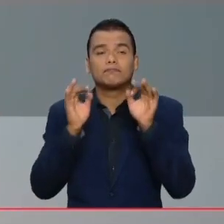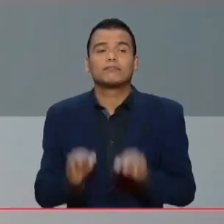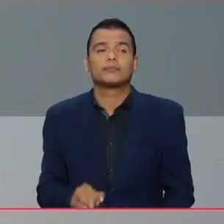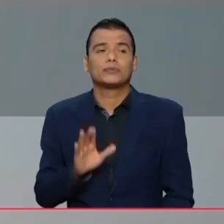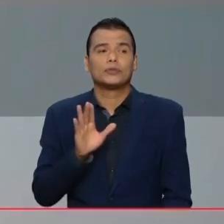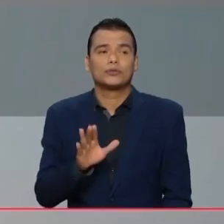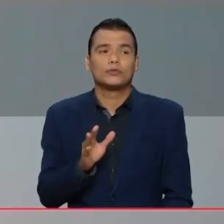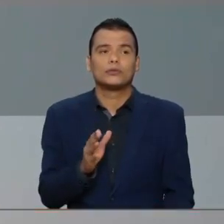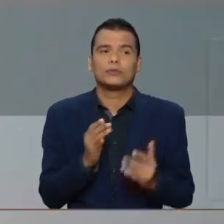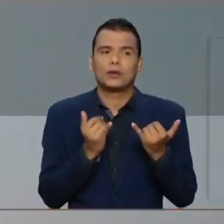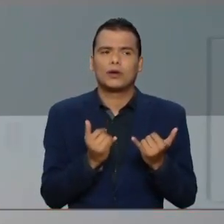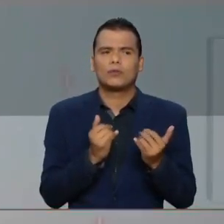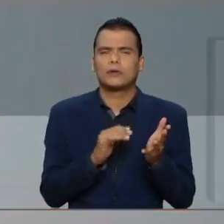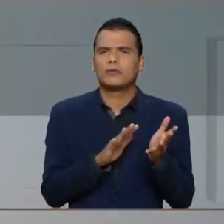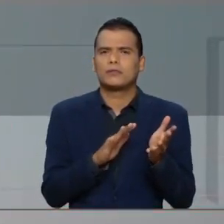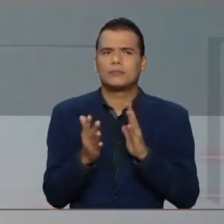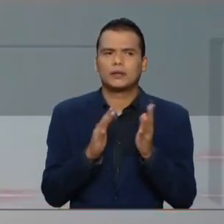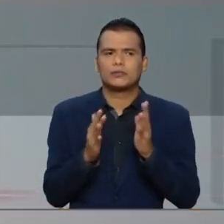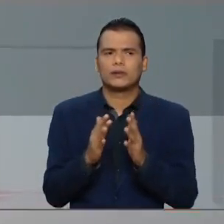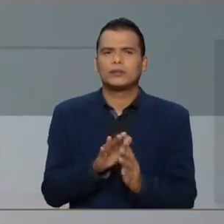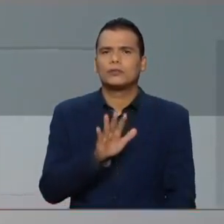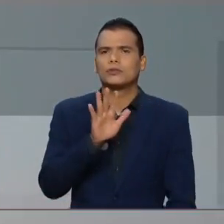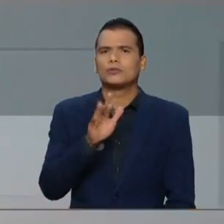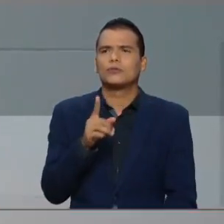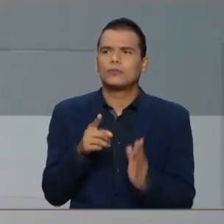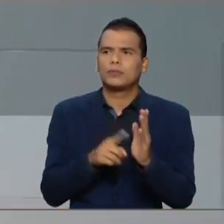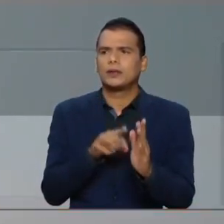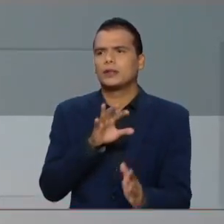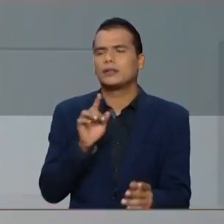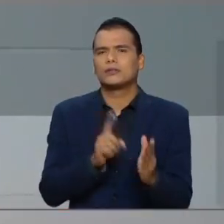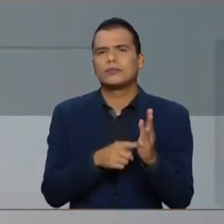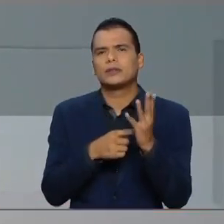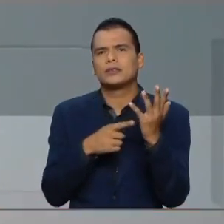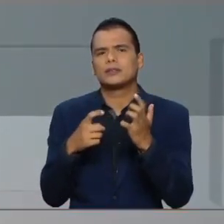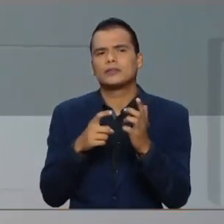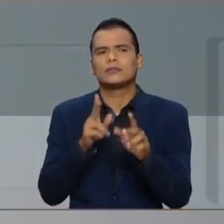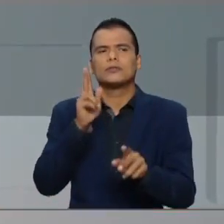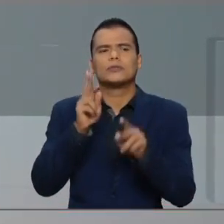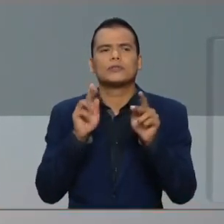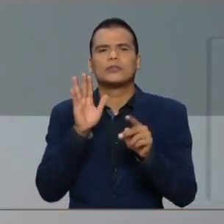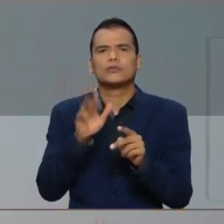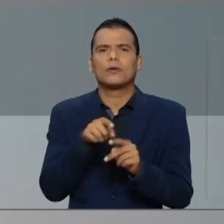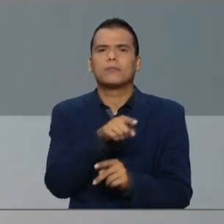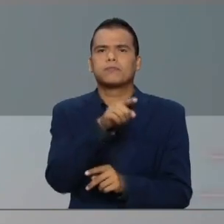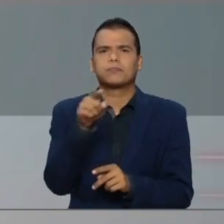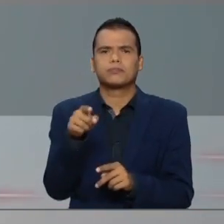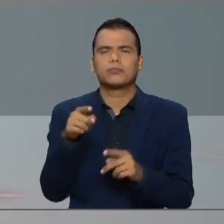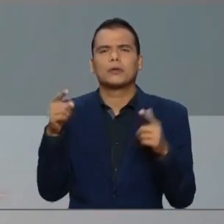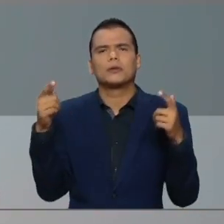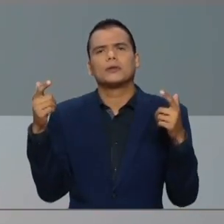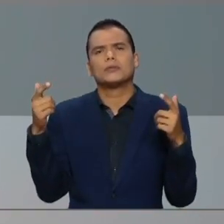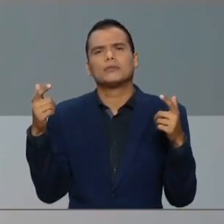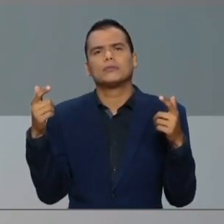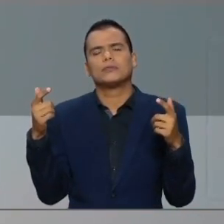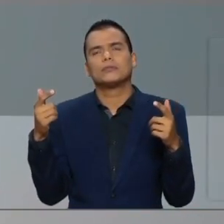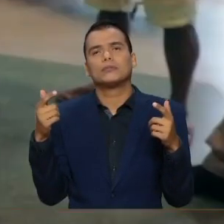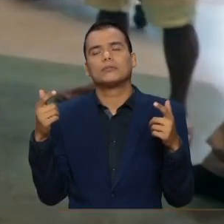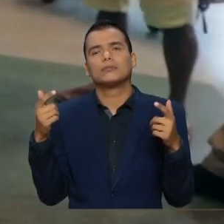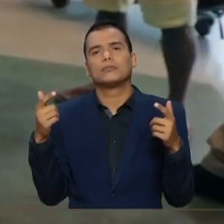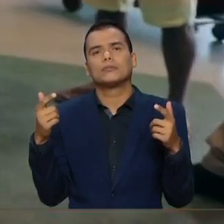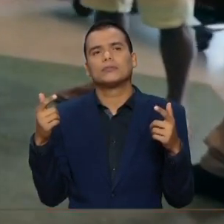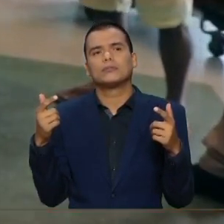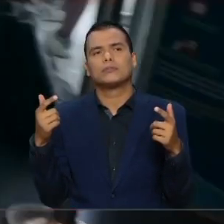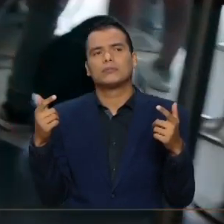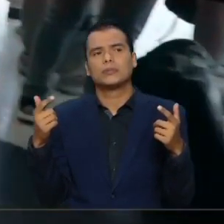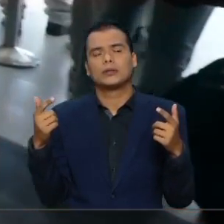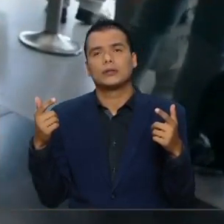estamos recibiendo aproximadamente 1.500, 1.600 personas, luego de estar recibiendo más de 6.000 personas al día hace un año. Los 10 días